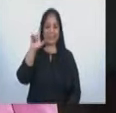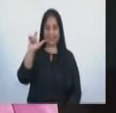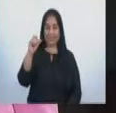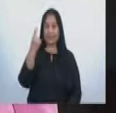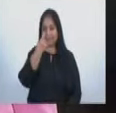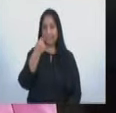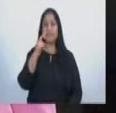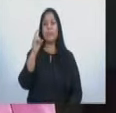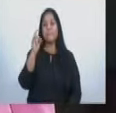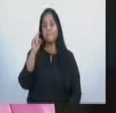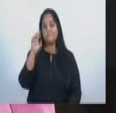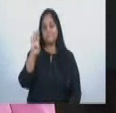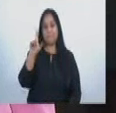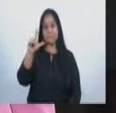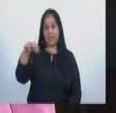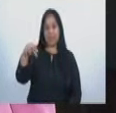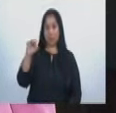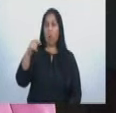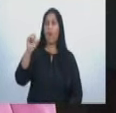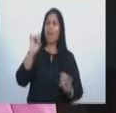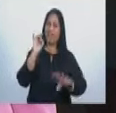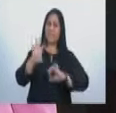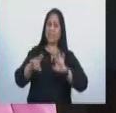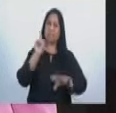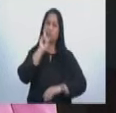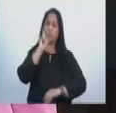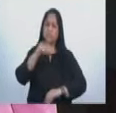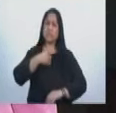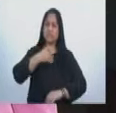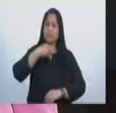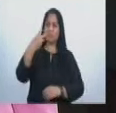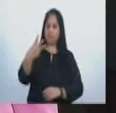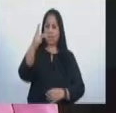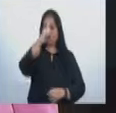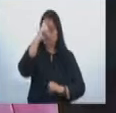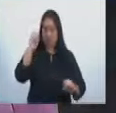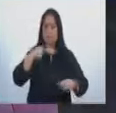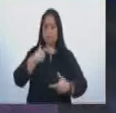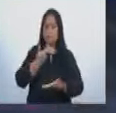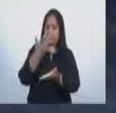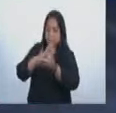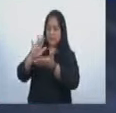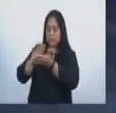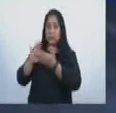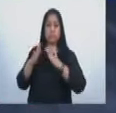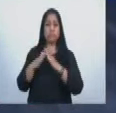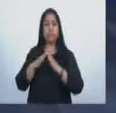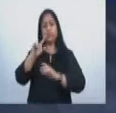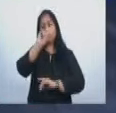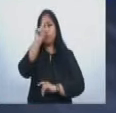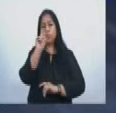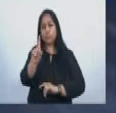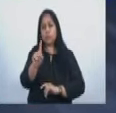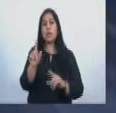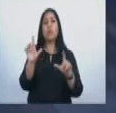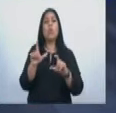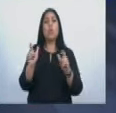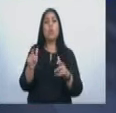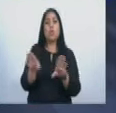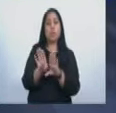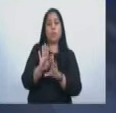jóvenes trabajamos hasta con tres trabajos para llevar el sustento a nuestra casa La pregunta es la siguiente como